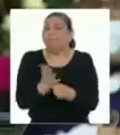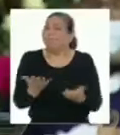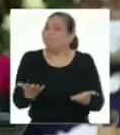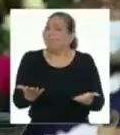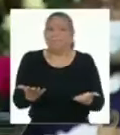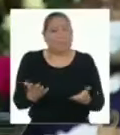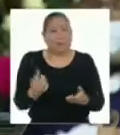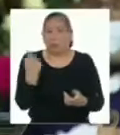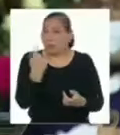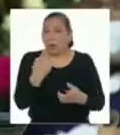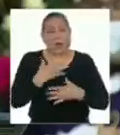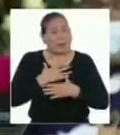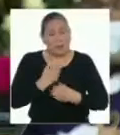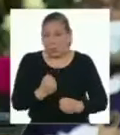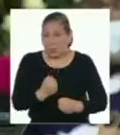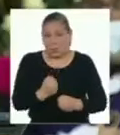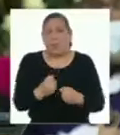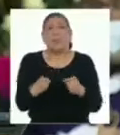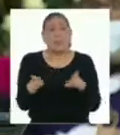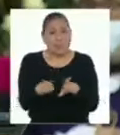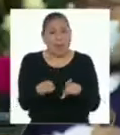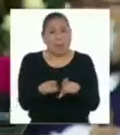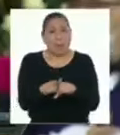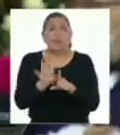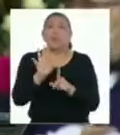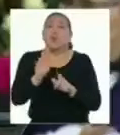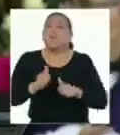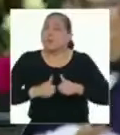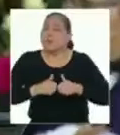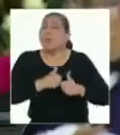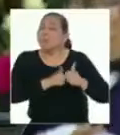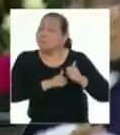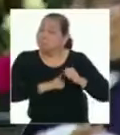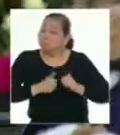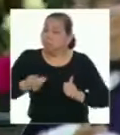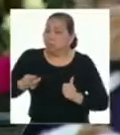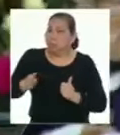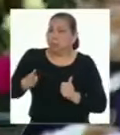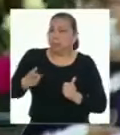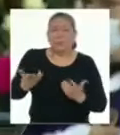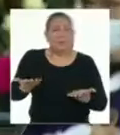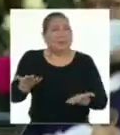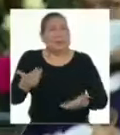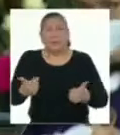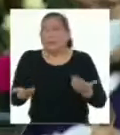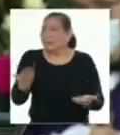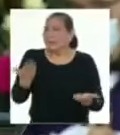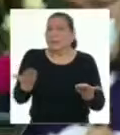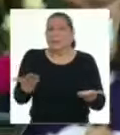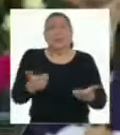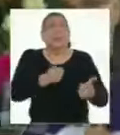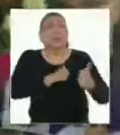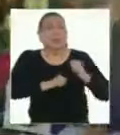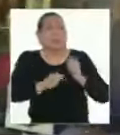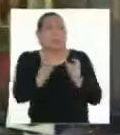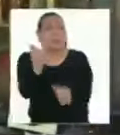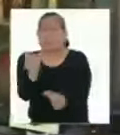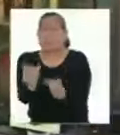que no solo afecta a la salud, sino también a sus vidas, aumentando las injusticias, los